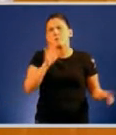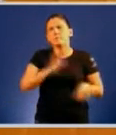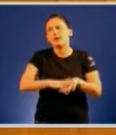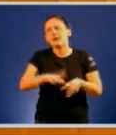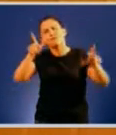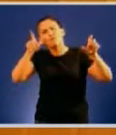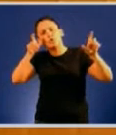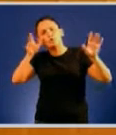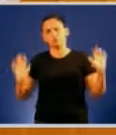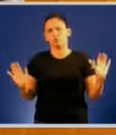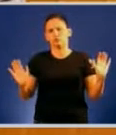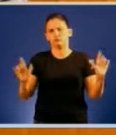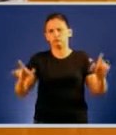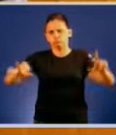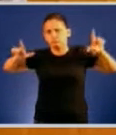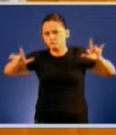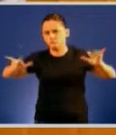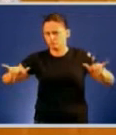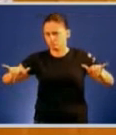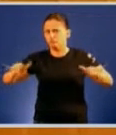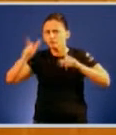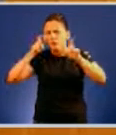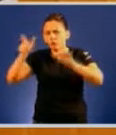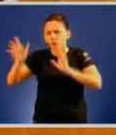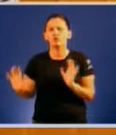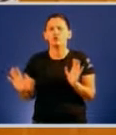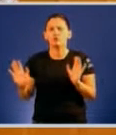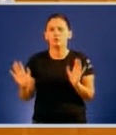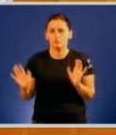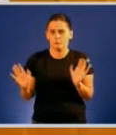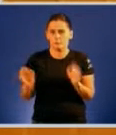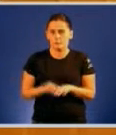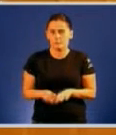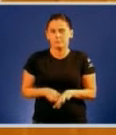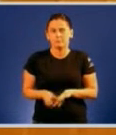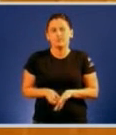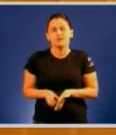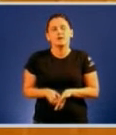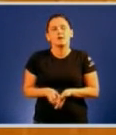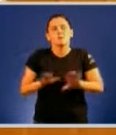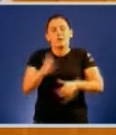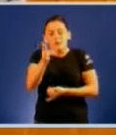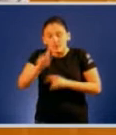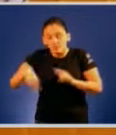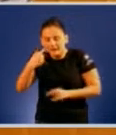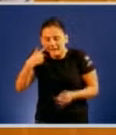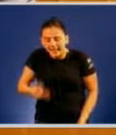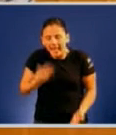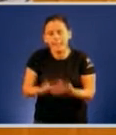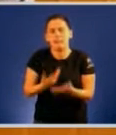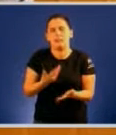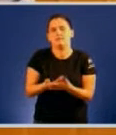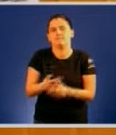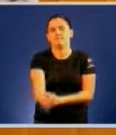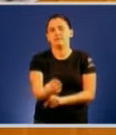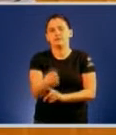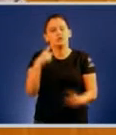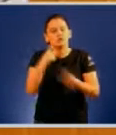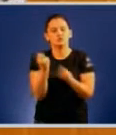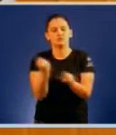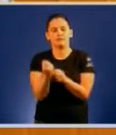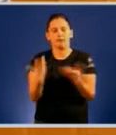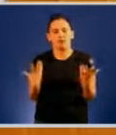fotos de galería, para iso sí que fan fotos e non dubidan en facelas, pero pasan a hora da verdade, que é traballar codo con